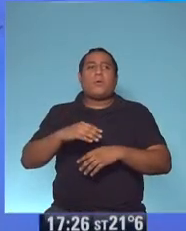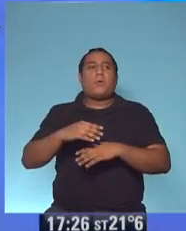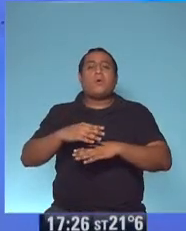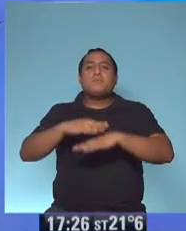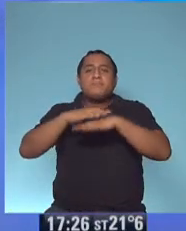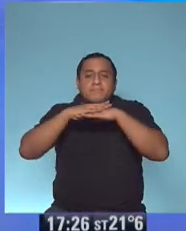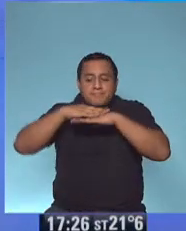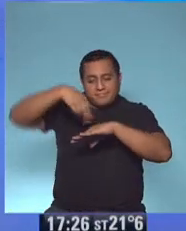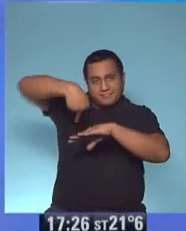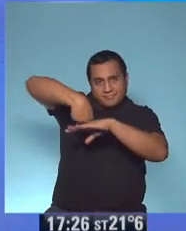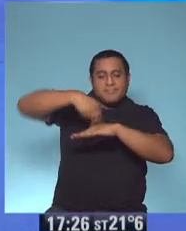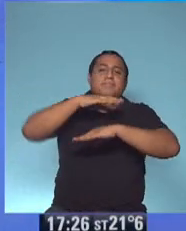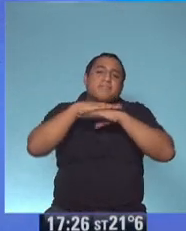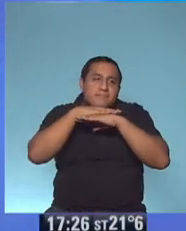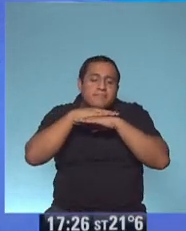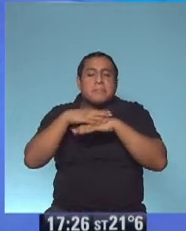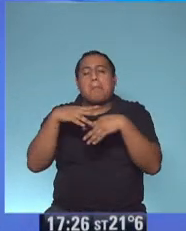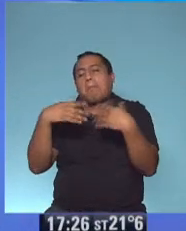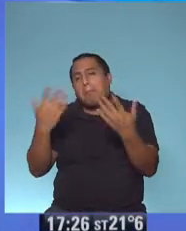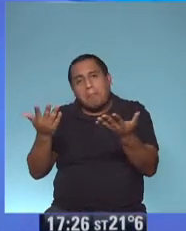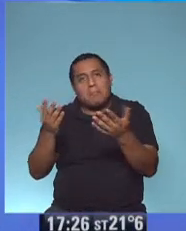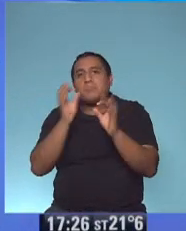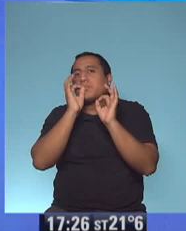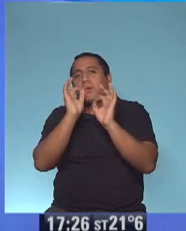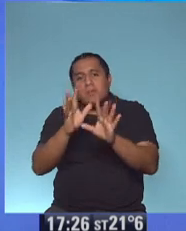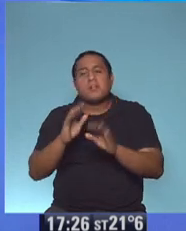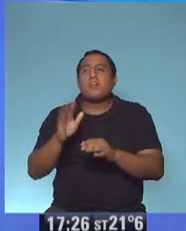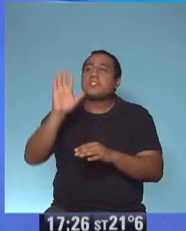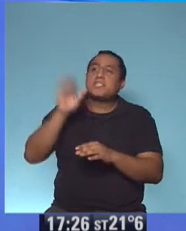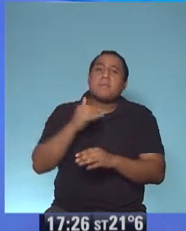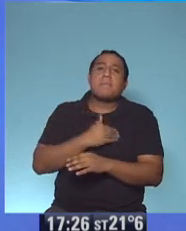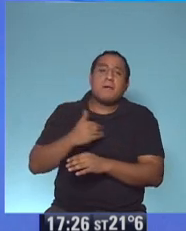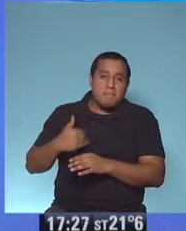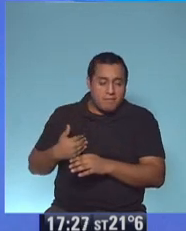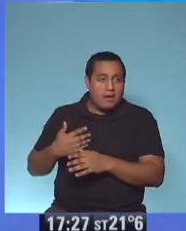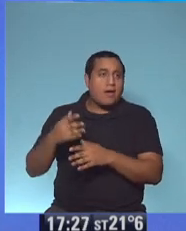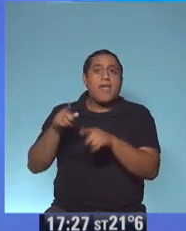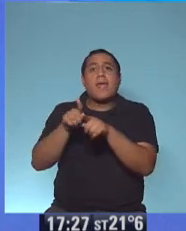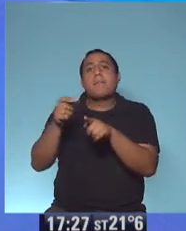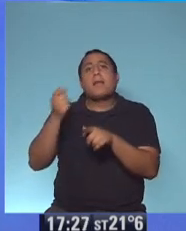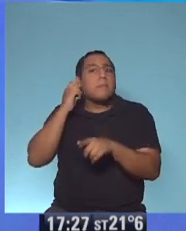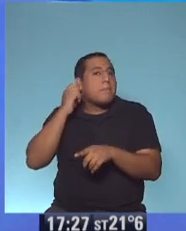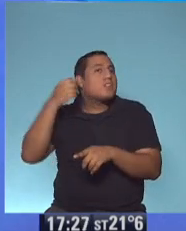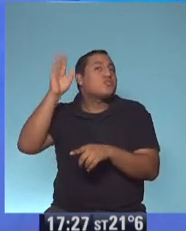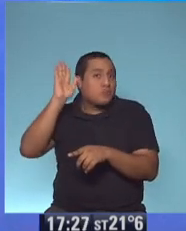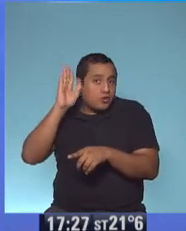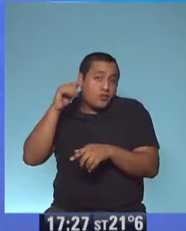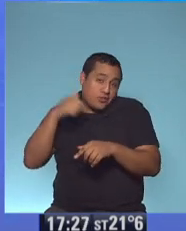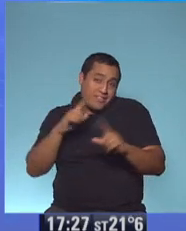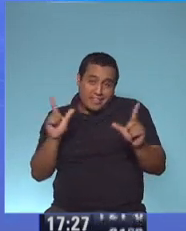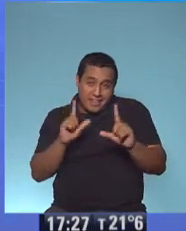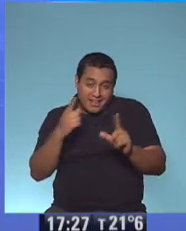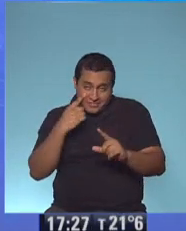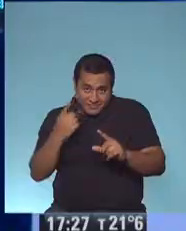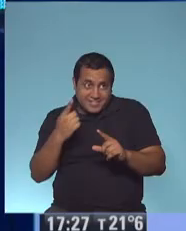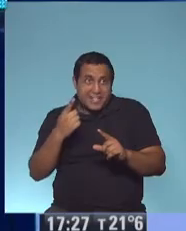patitas para así, atrás. Así, asá, perfecto. Podemos llamar a mamá, a esa hermana mayor, como hoy vimos en la tele que estaba